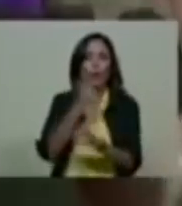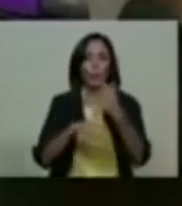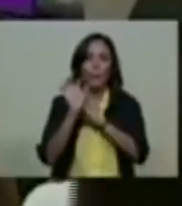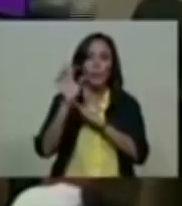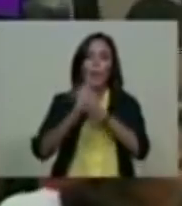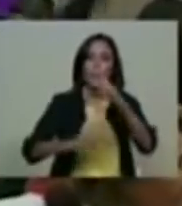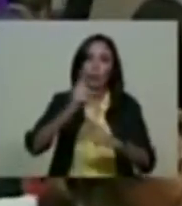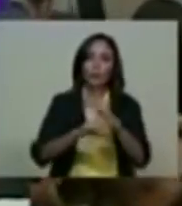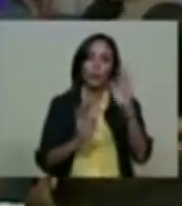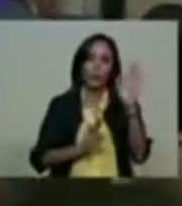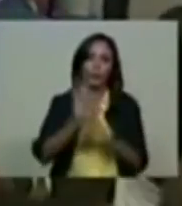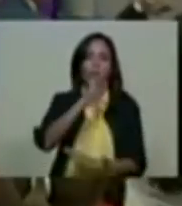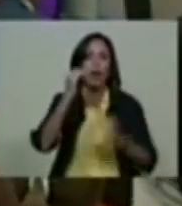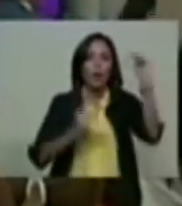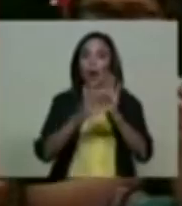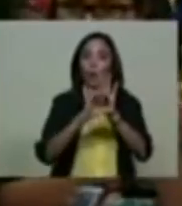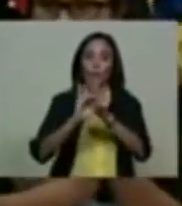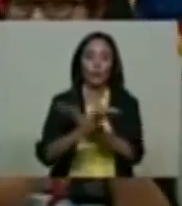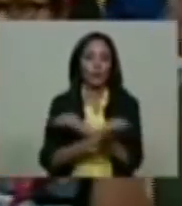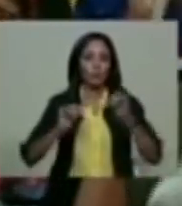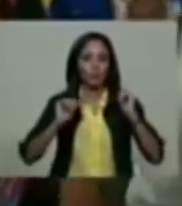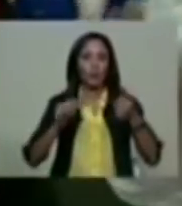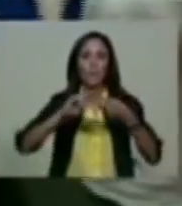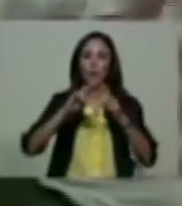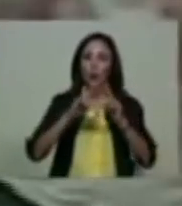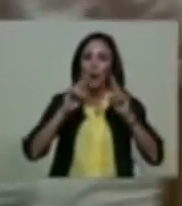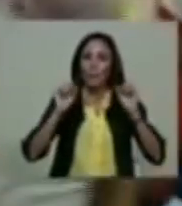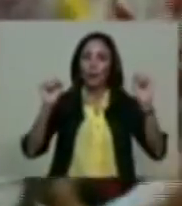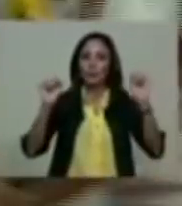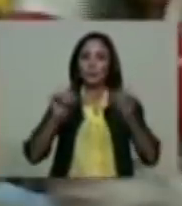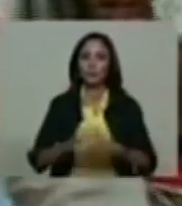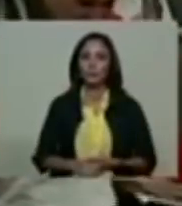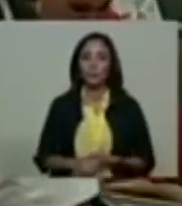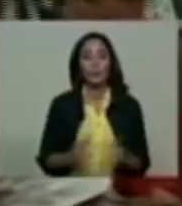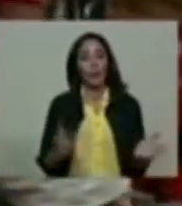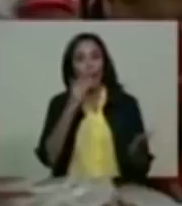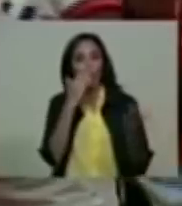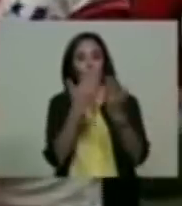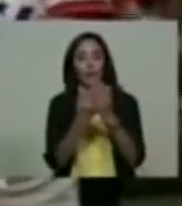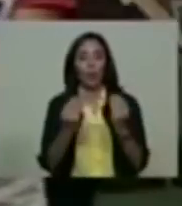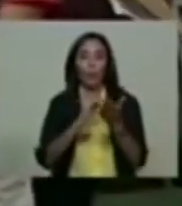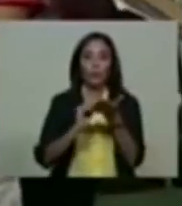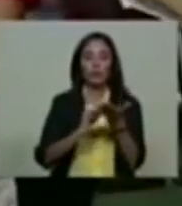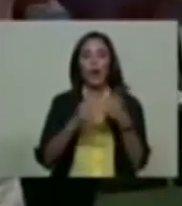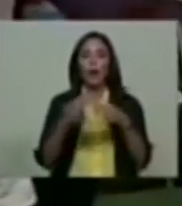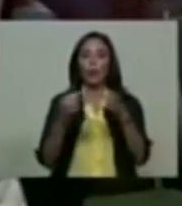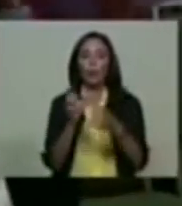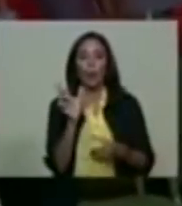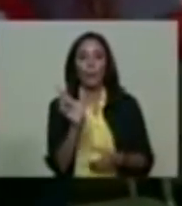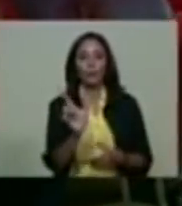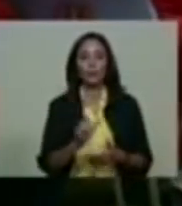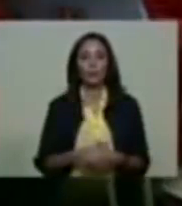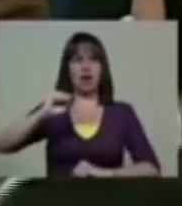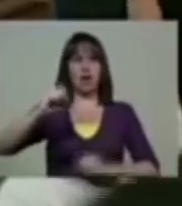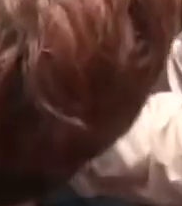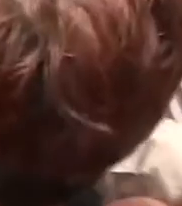productiva, próspera, grande. Venezuela, entre tanto, sigue convulsa con protestas sectoriales como la de los trabajadores